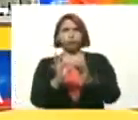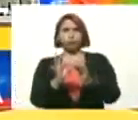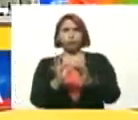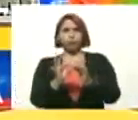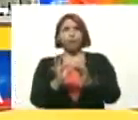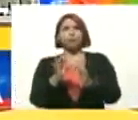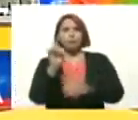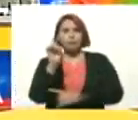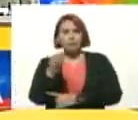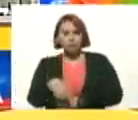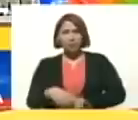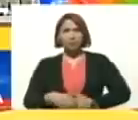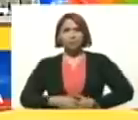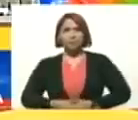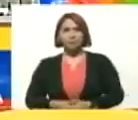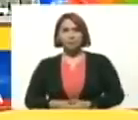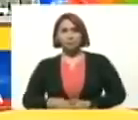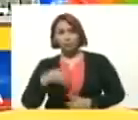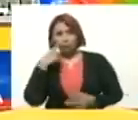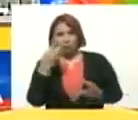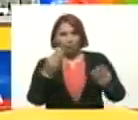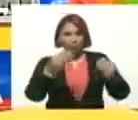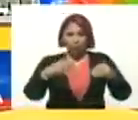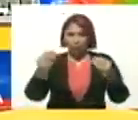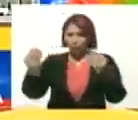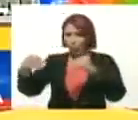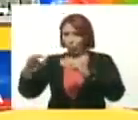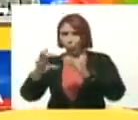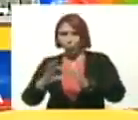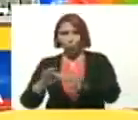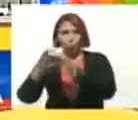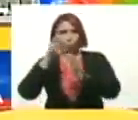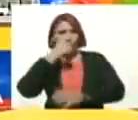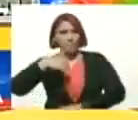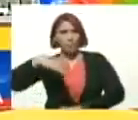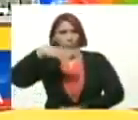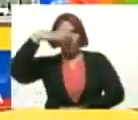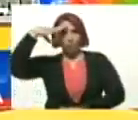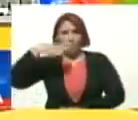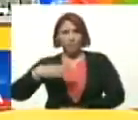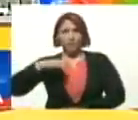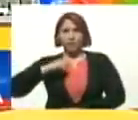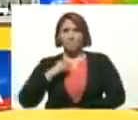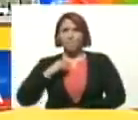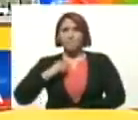perfectamente también la alianza y la unión cívico-militar-policial